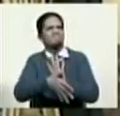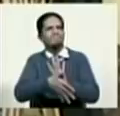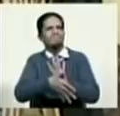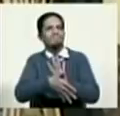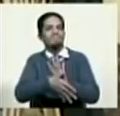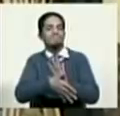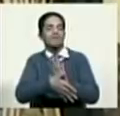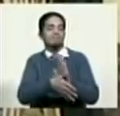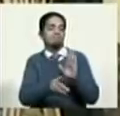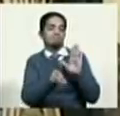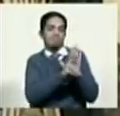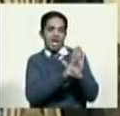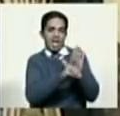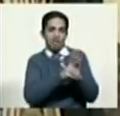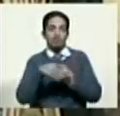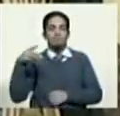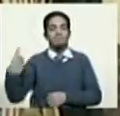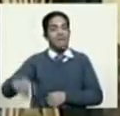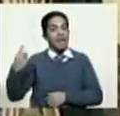paz.